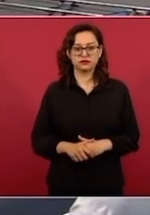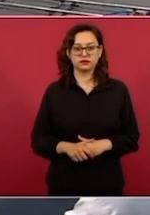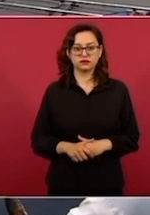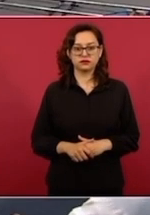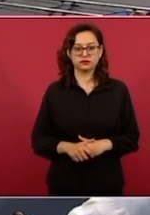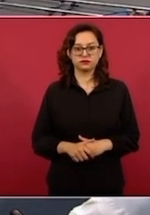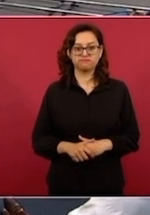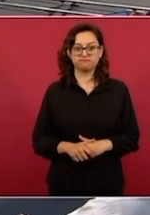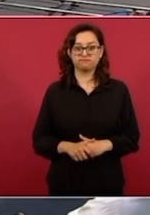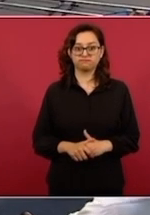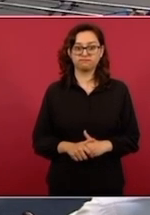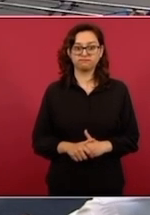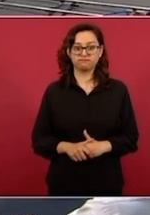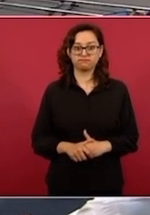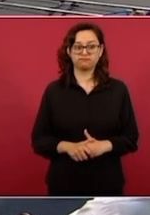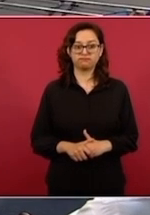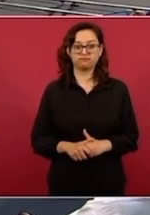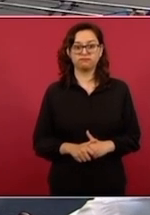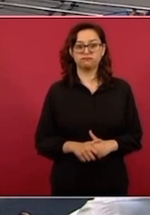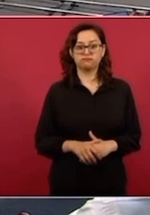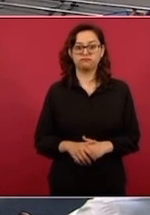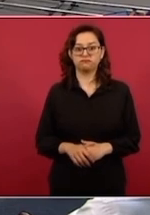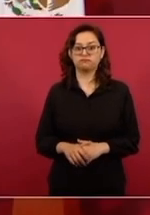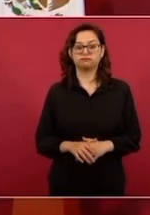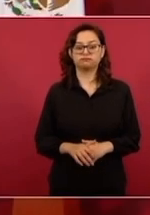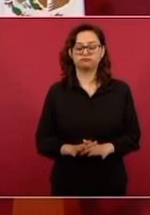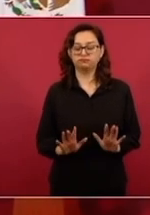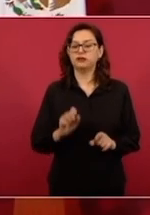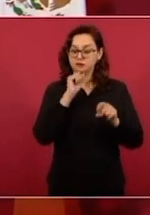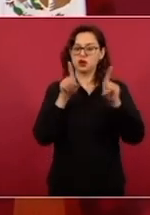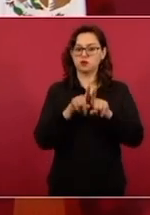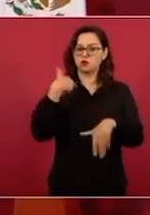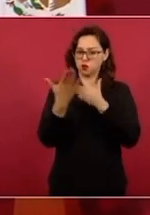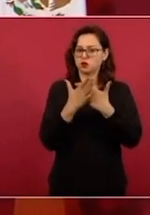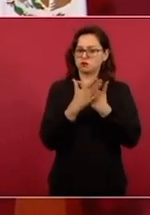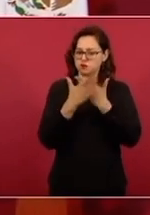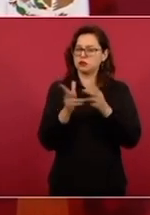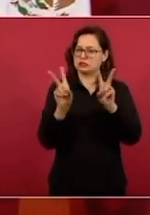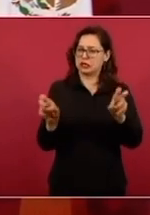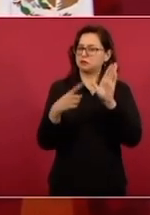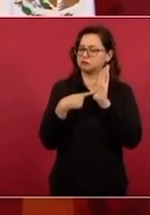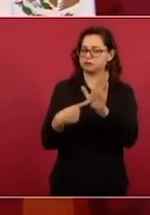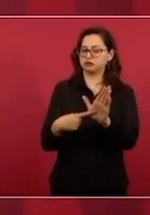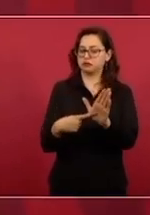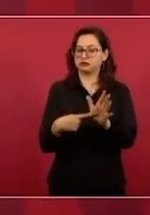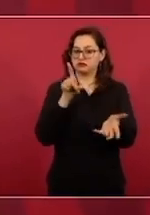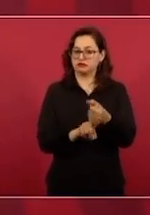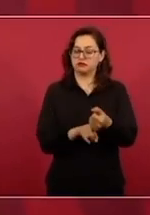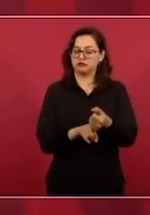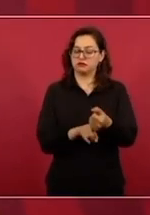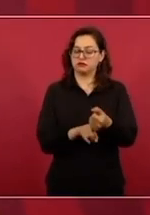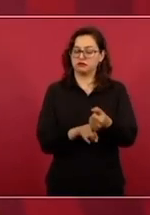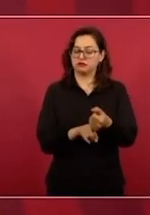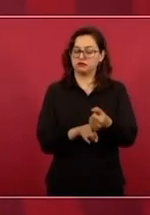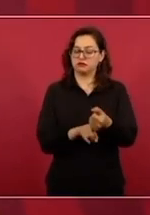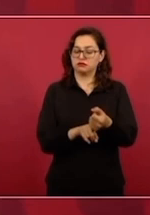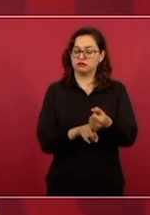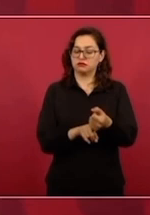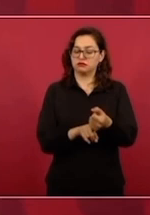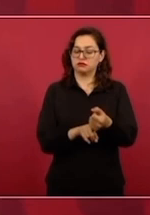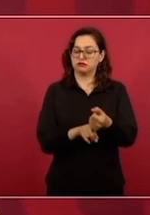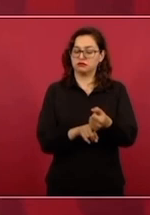y hay una preocupación que vamos a tratar un día sobre las redes sociales el tiraje